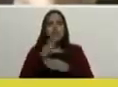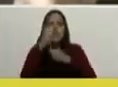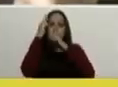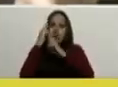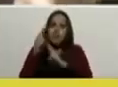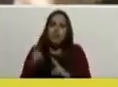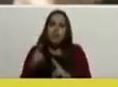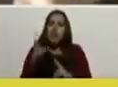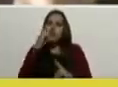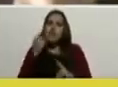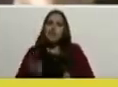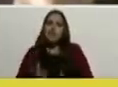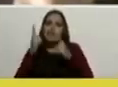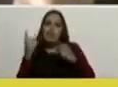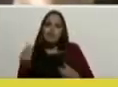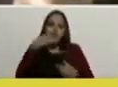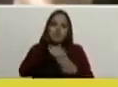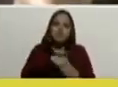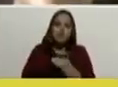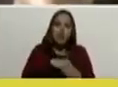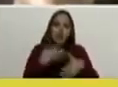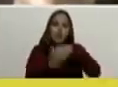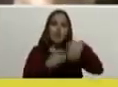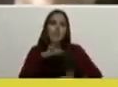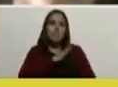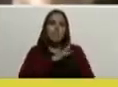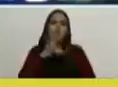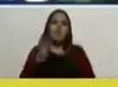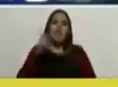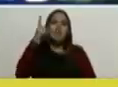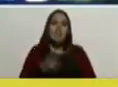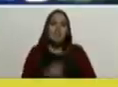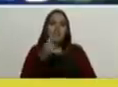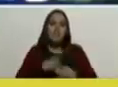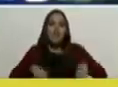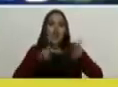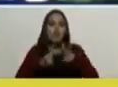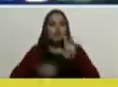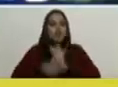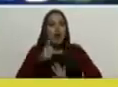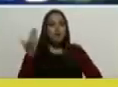el no intervencionismo en asuntos internos tiene que ser un principio fundamental.